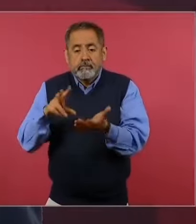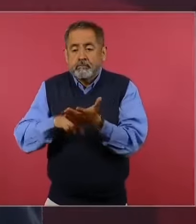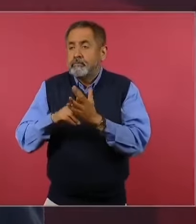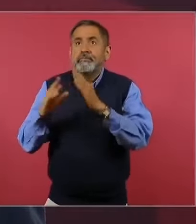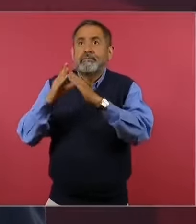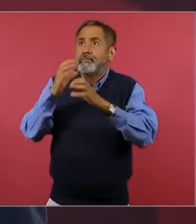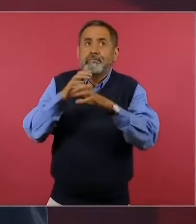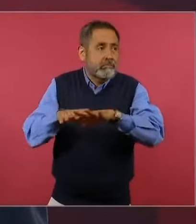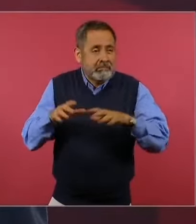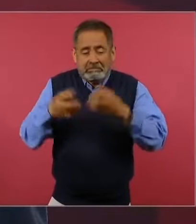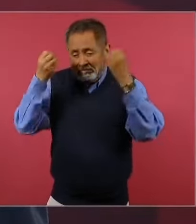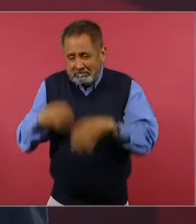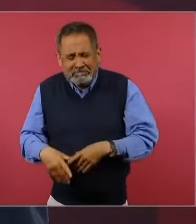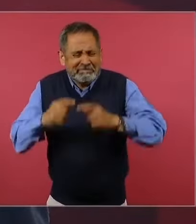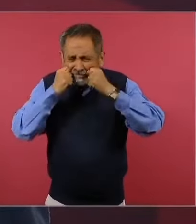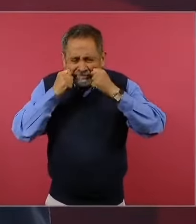siempre se recupera.